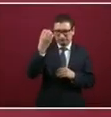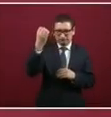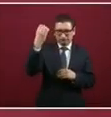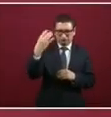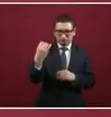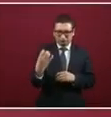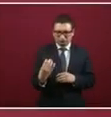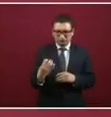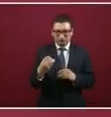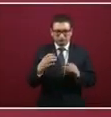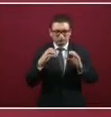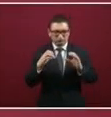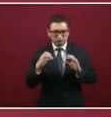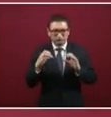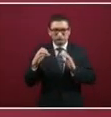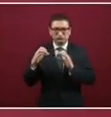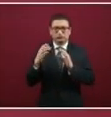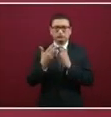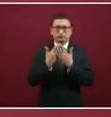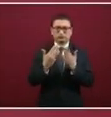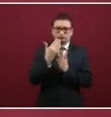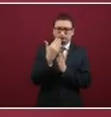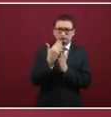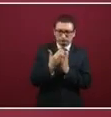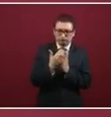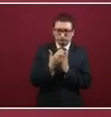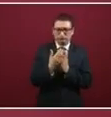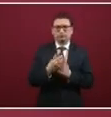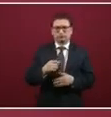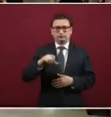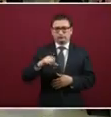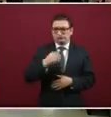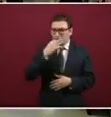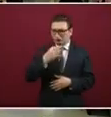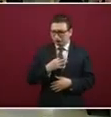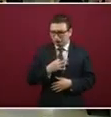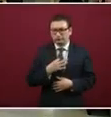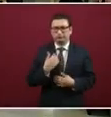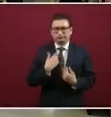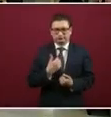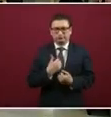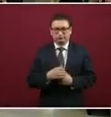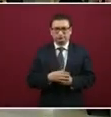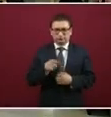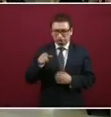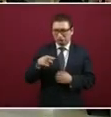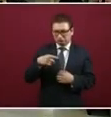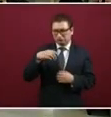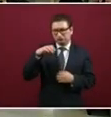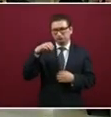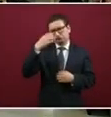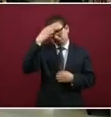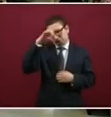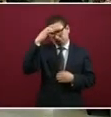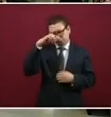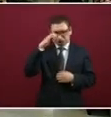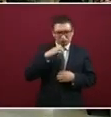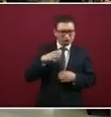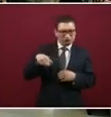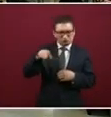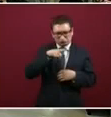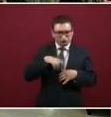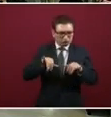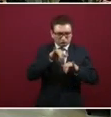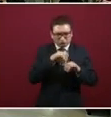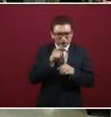Ahora se reduce hoy los especialistas, los técnicos han resuelto